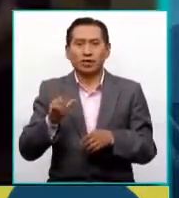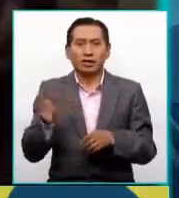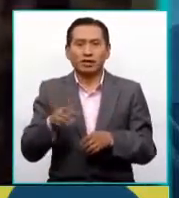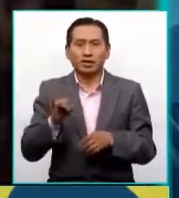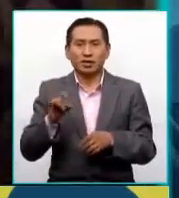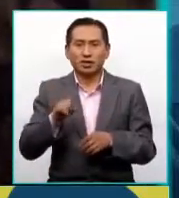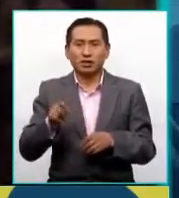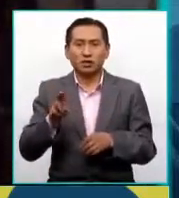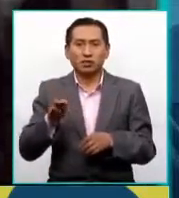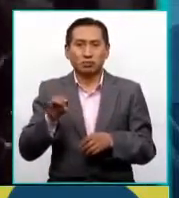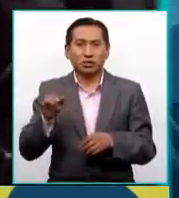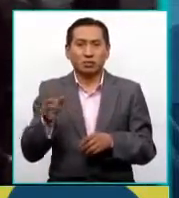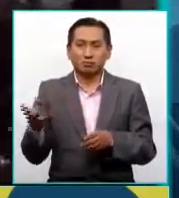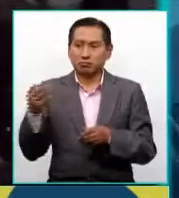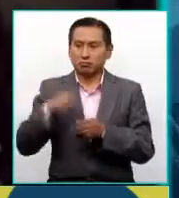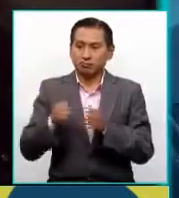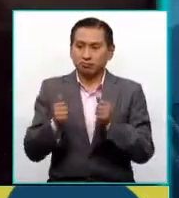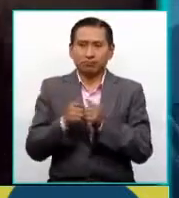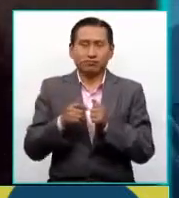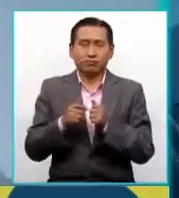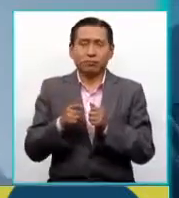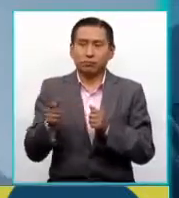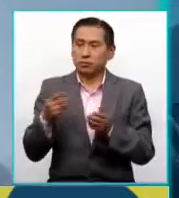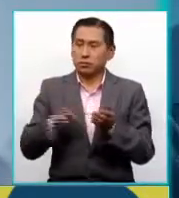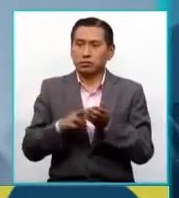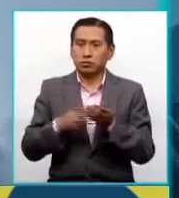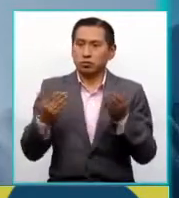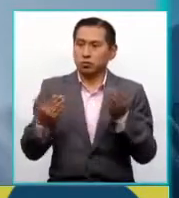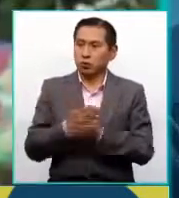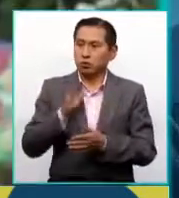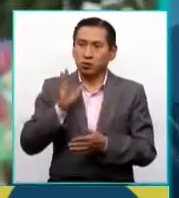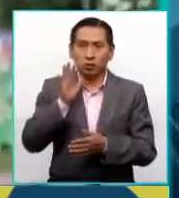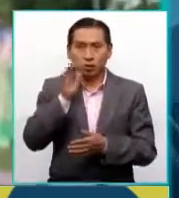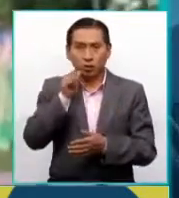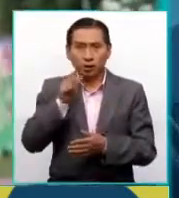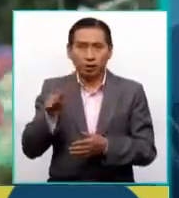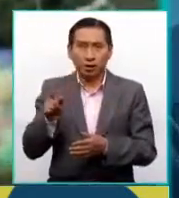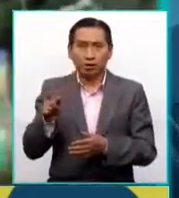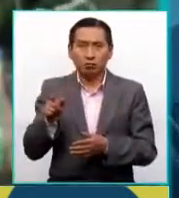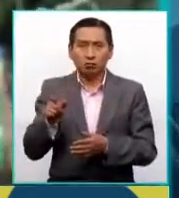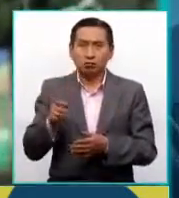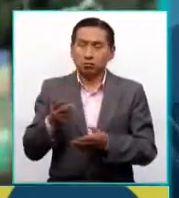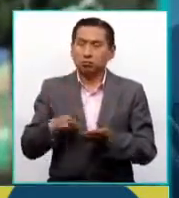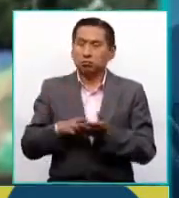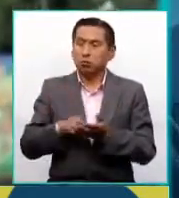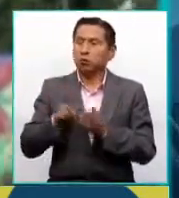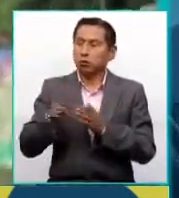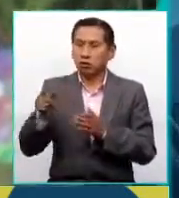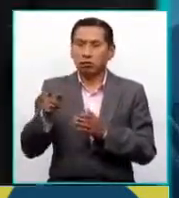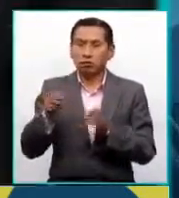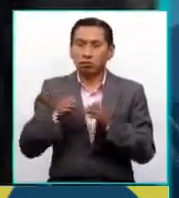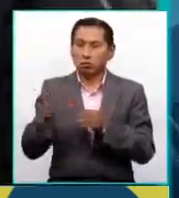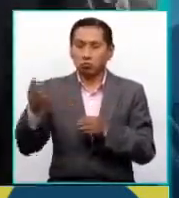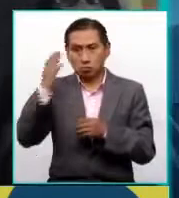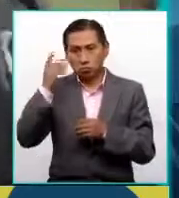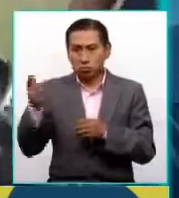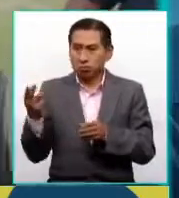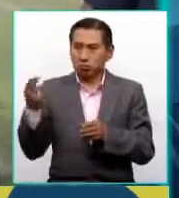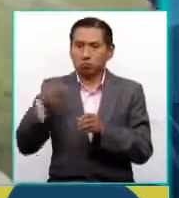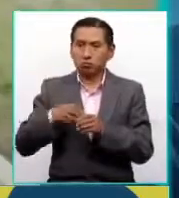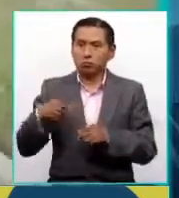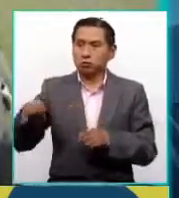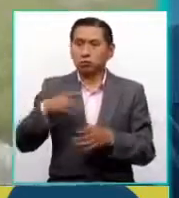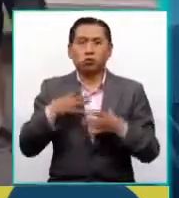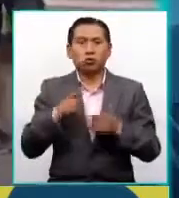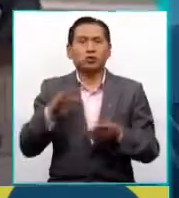Y efectivamente, como tú dices, fue muy nuevo para ella al principio, pero después se súper copó porque les gusta a